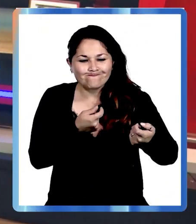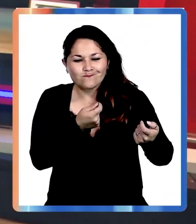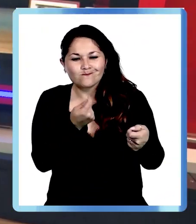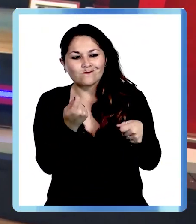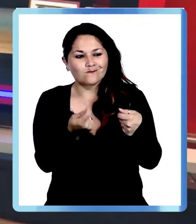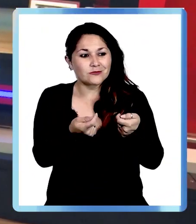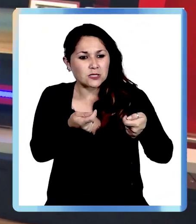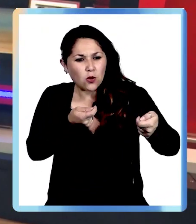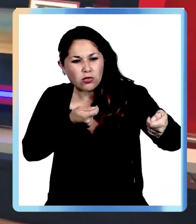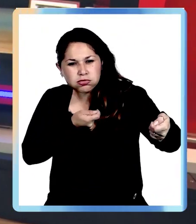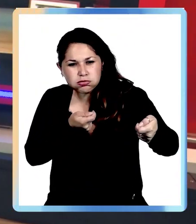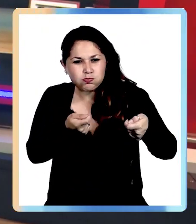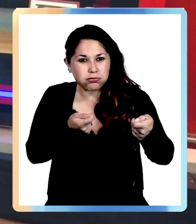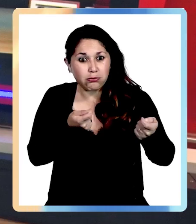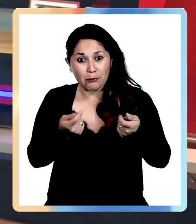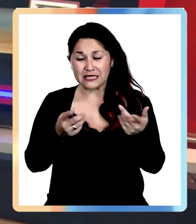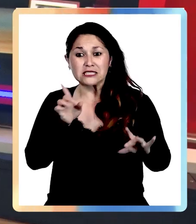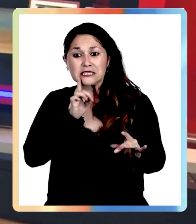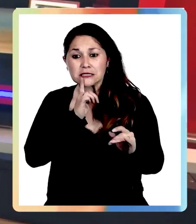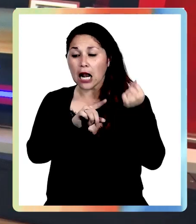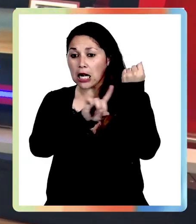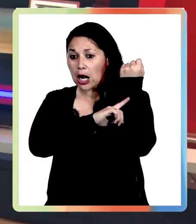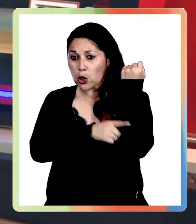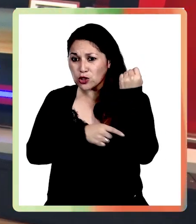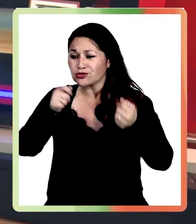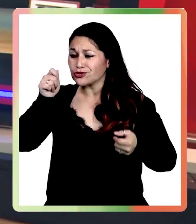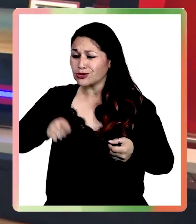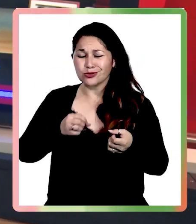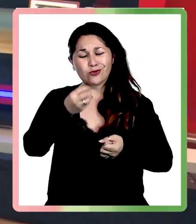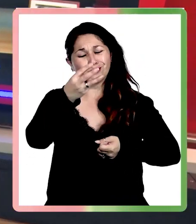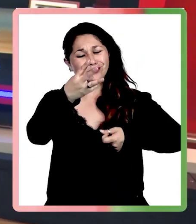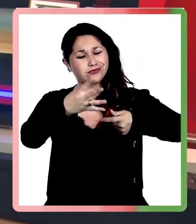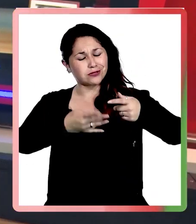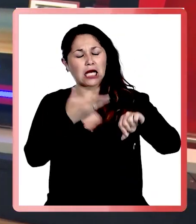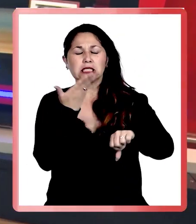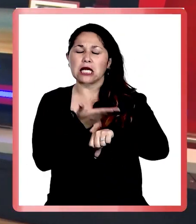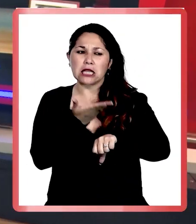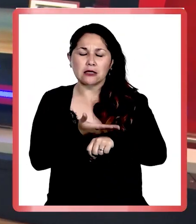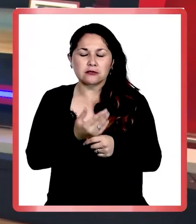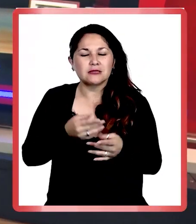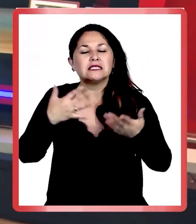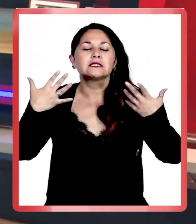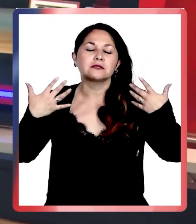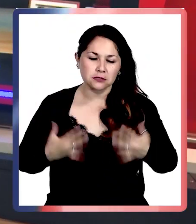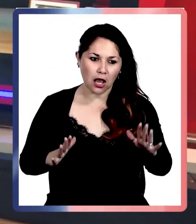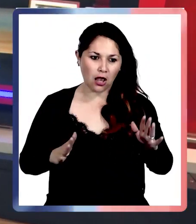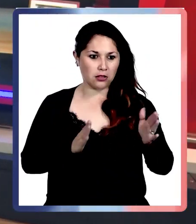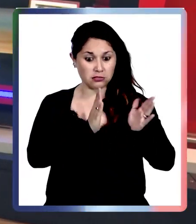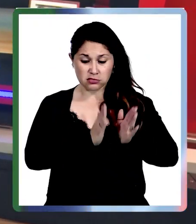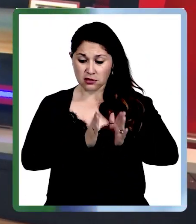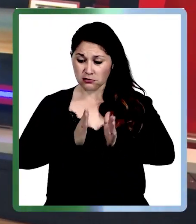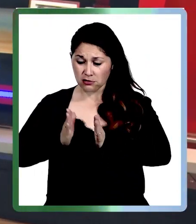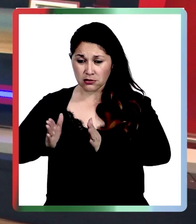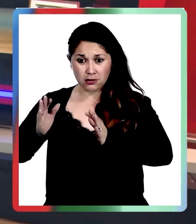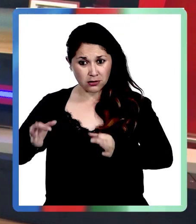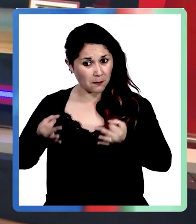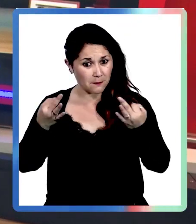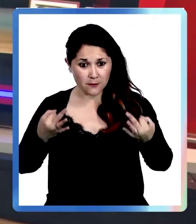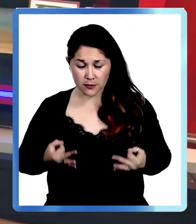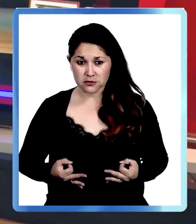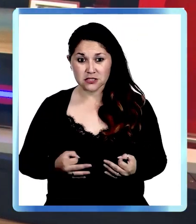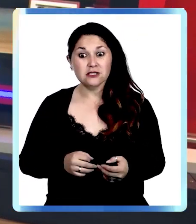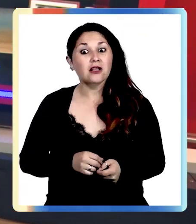alguna manera, de la Corte Suprema, en que después de miles y miles de recursos dice, a ver, esto hay que ordenarlo de una vez, y le ha dado una tarea